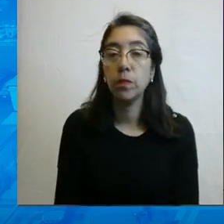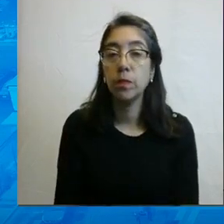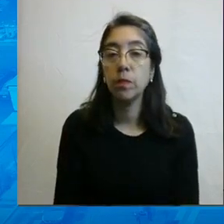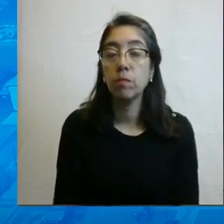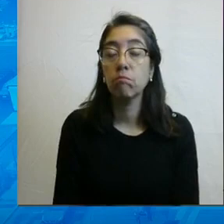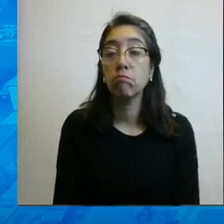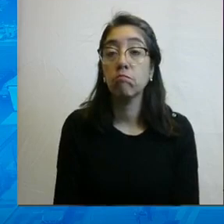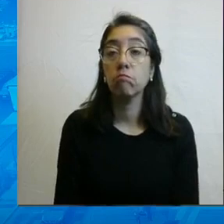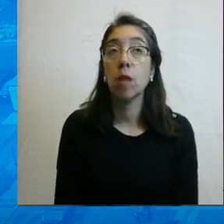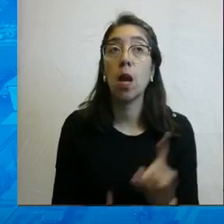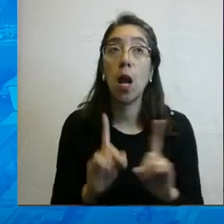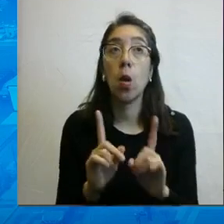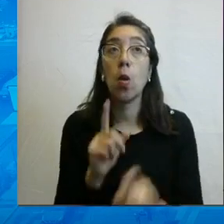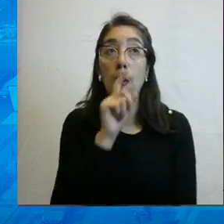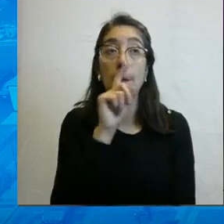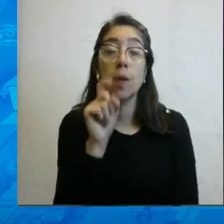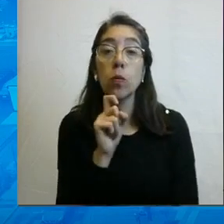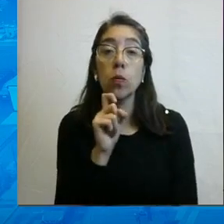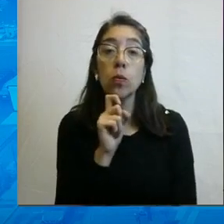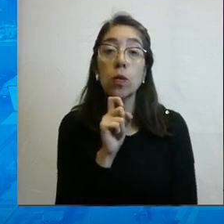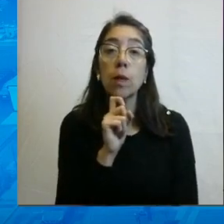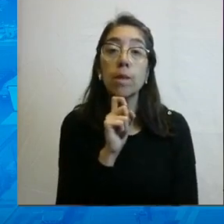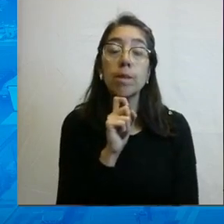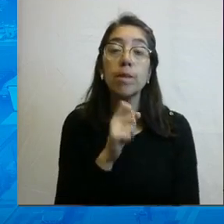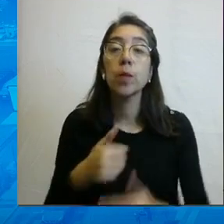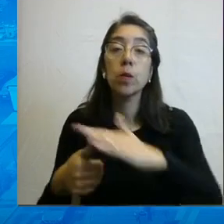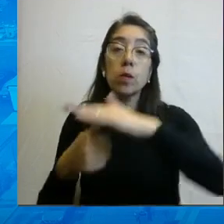¿Alguna otra pregunta, concejales?